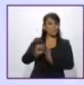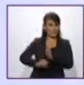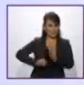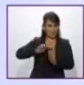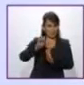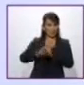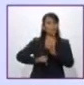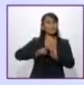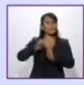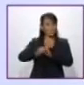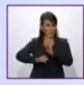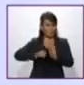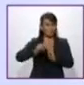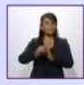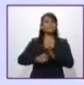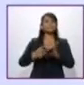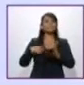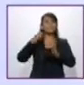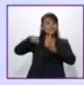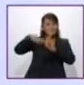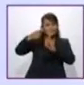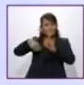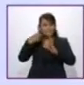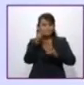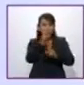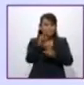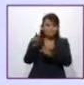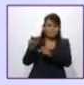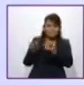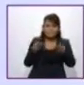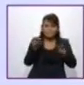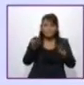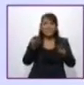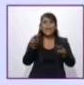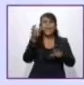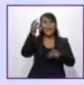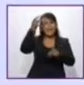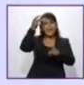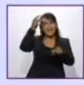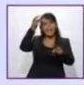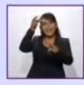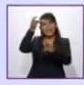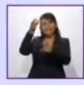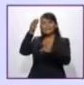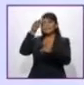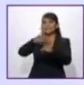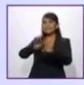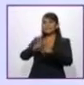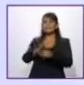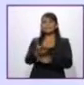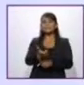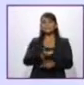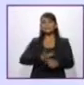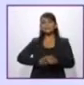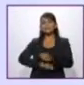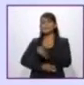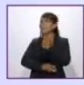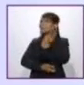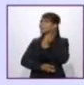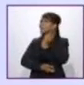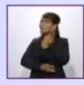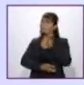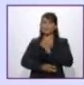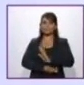audio, para que la gente tenga en tiempo real conocimiento de lo que están haciendo, que no haya moches como los hay en este